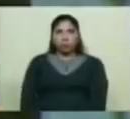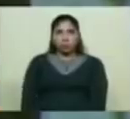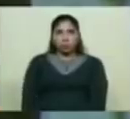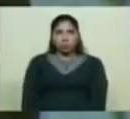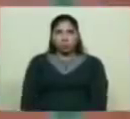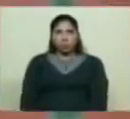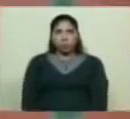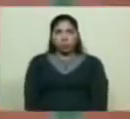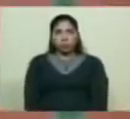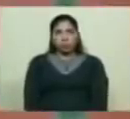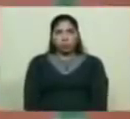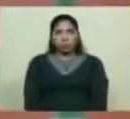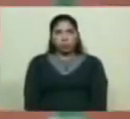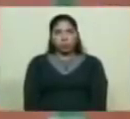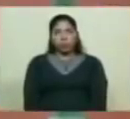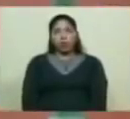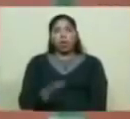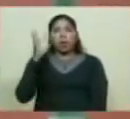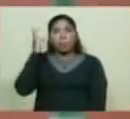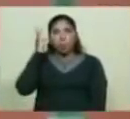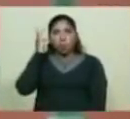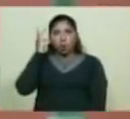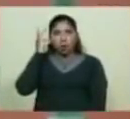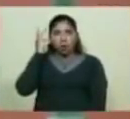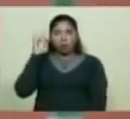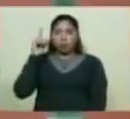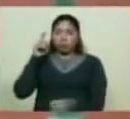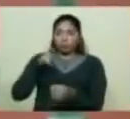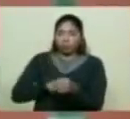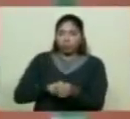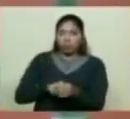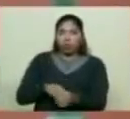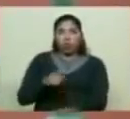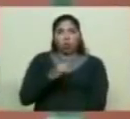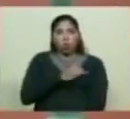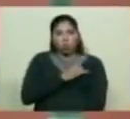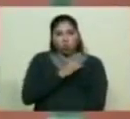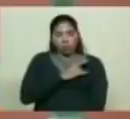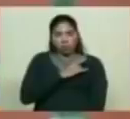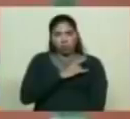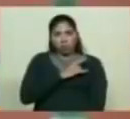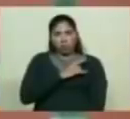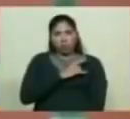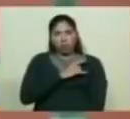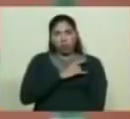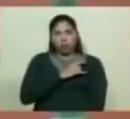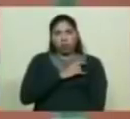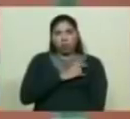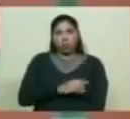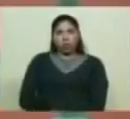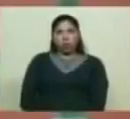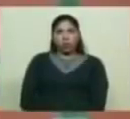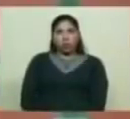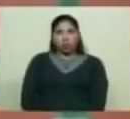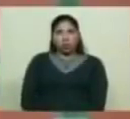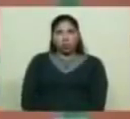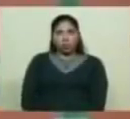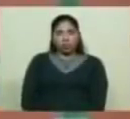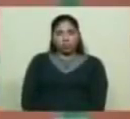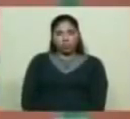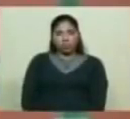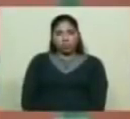por maría del carmen hanson flórez rectora de la universidad bolivariana de venezuela por el general de brigada